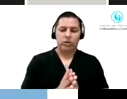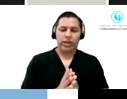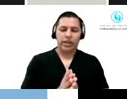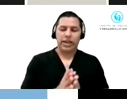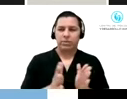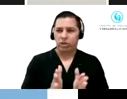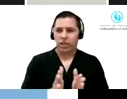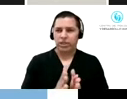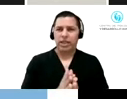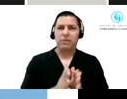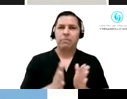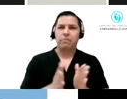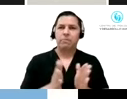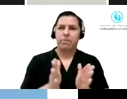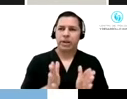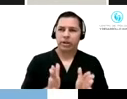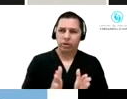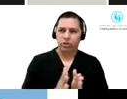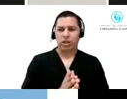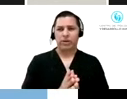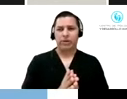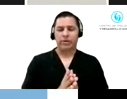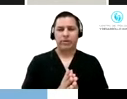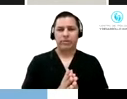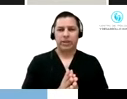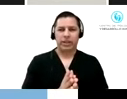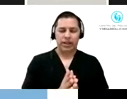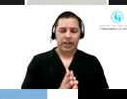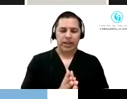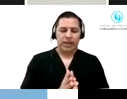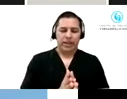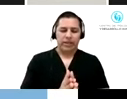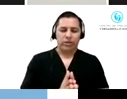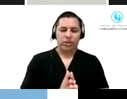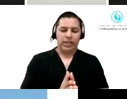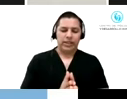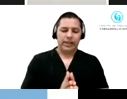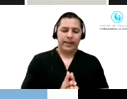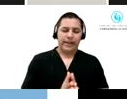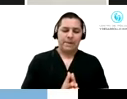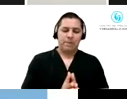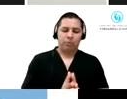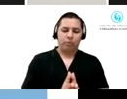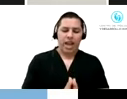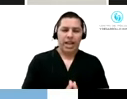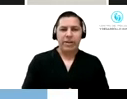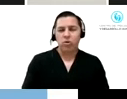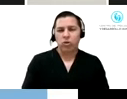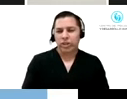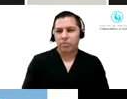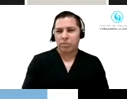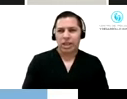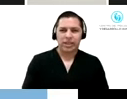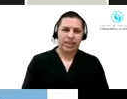esposo era transportista, perdió su trabajo, ¿verdad? Entonces, aquí viene un